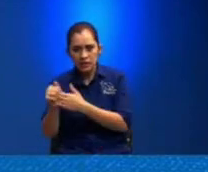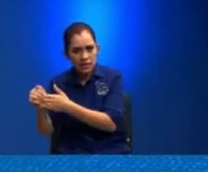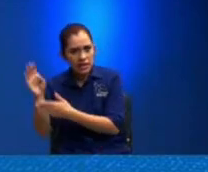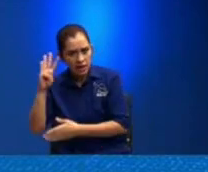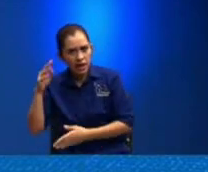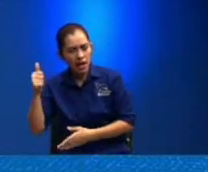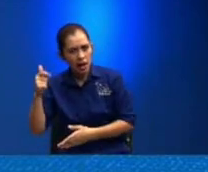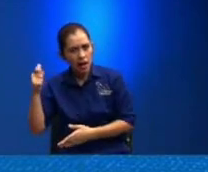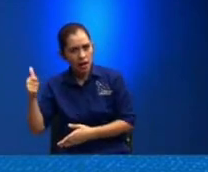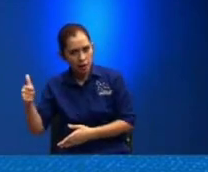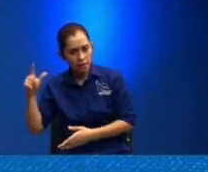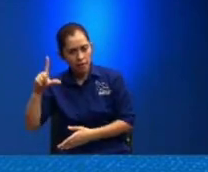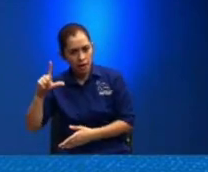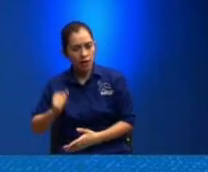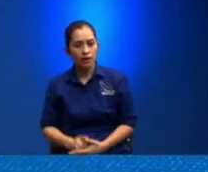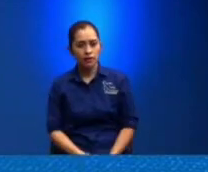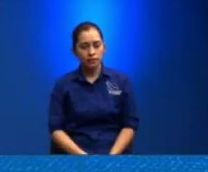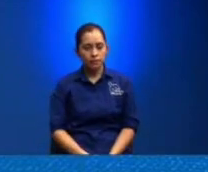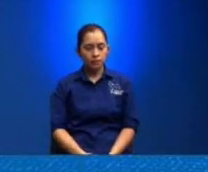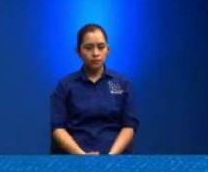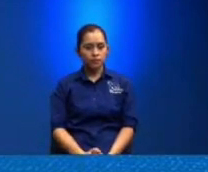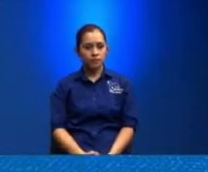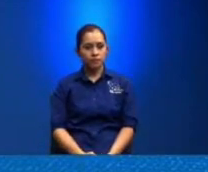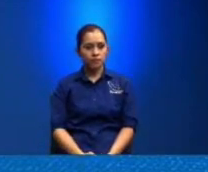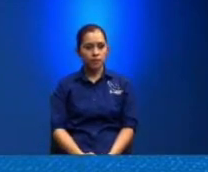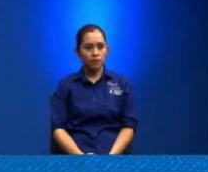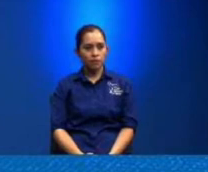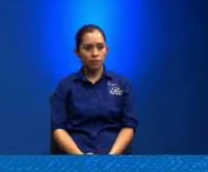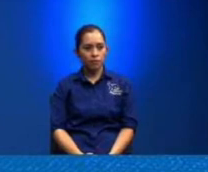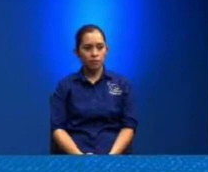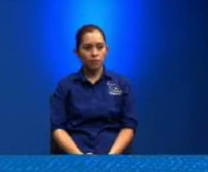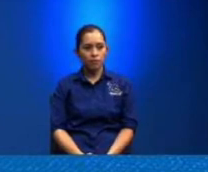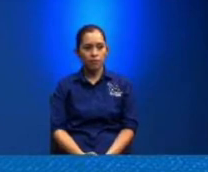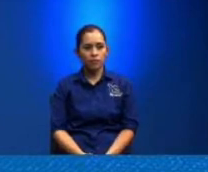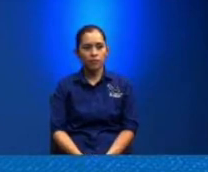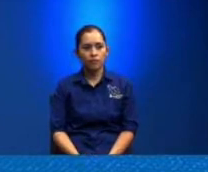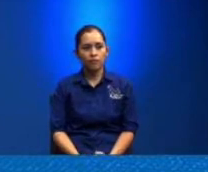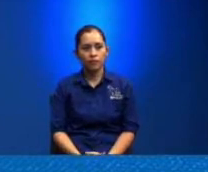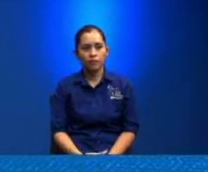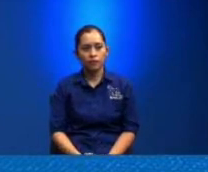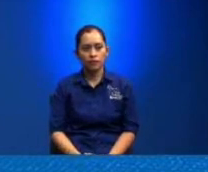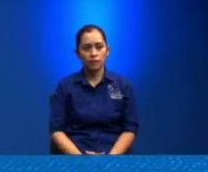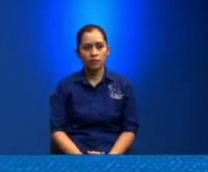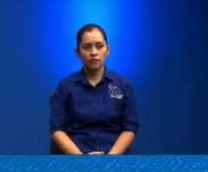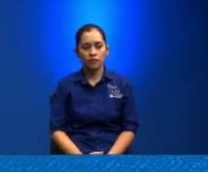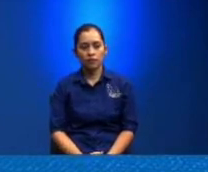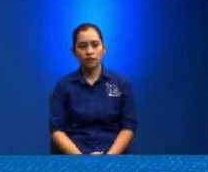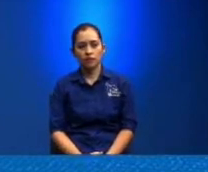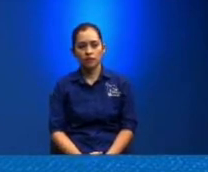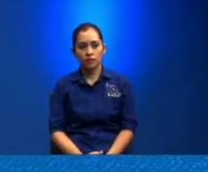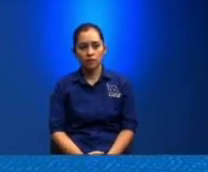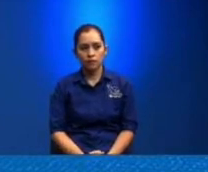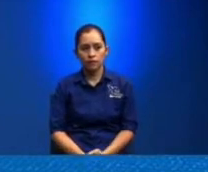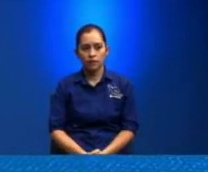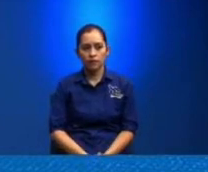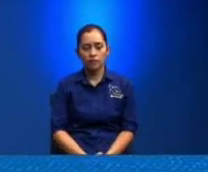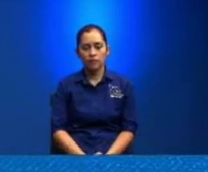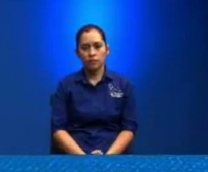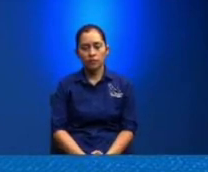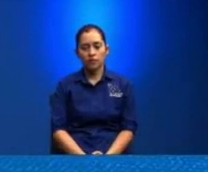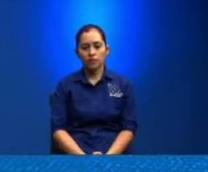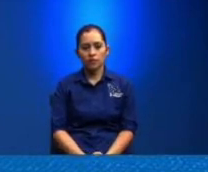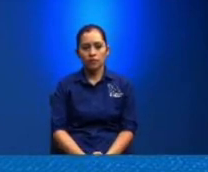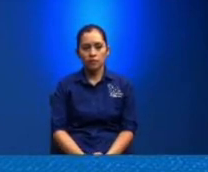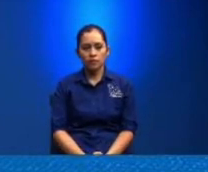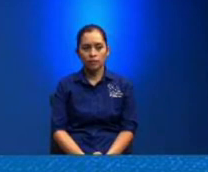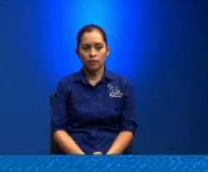por lo menos así con esa regañada usted que hubiera dicho si no perdónanos por